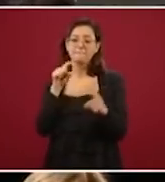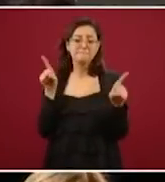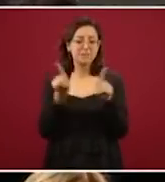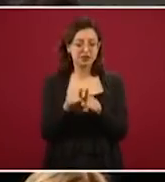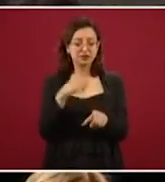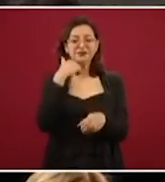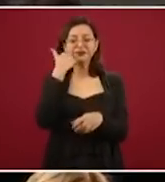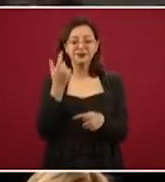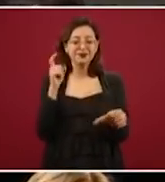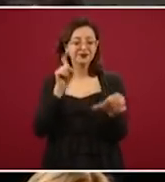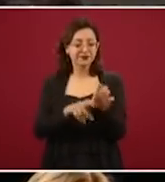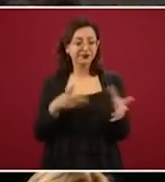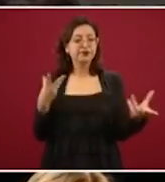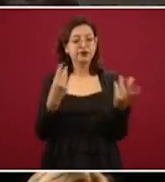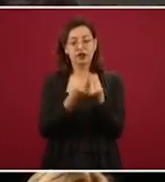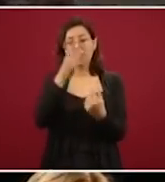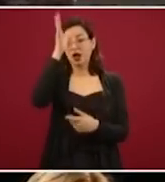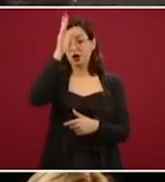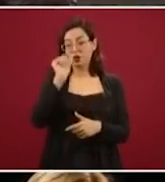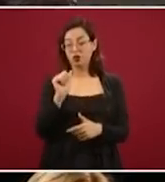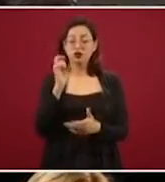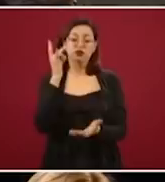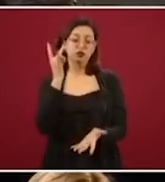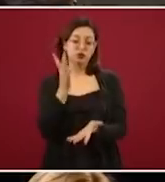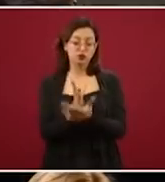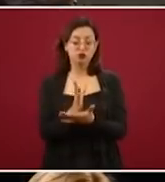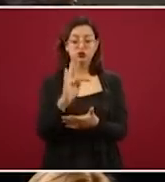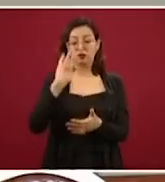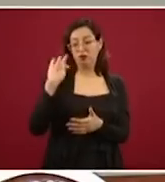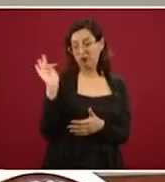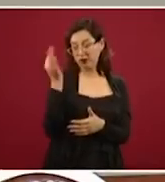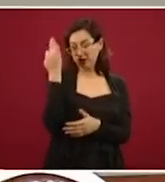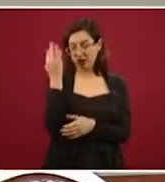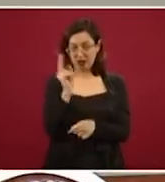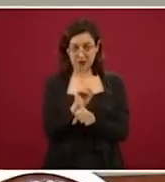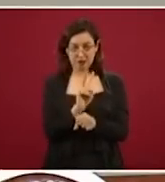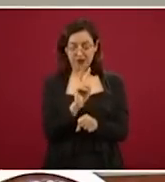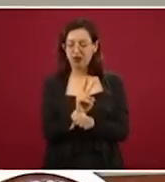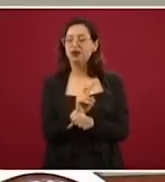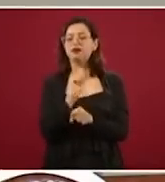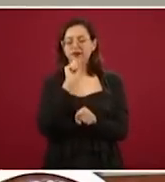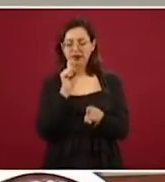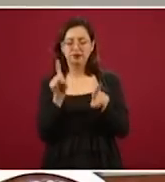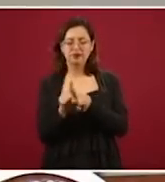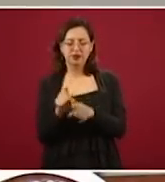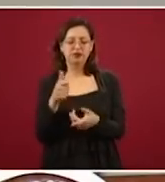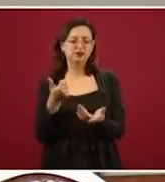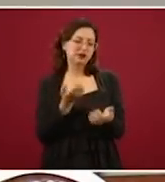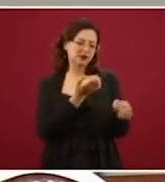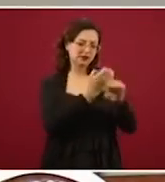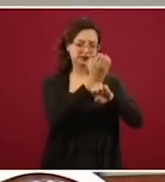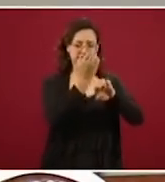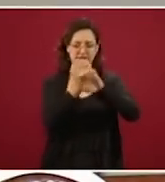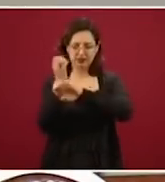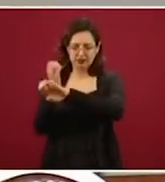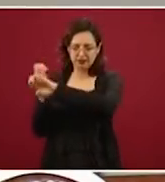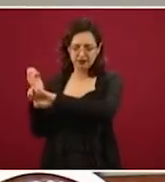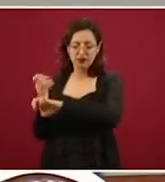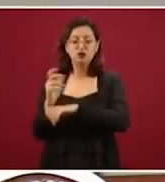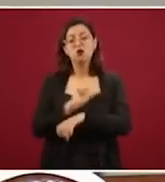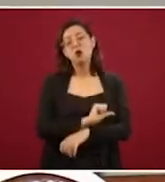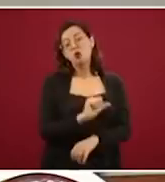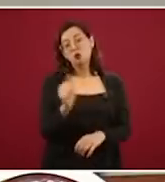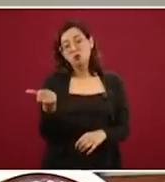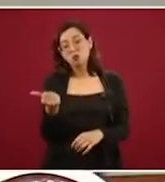para generar los beneficios no solo para las inspecciones federales, sino también para las inspecciones de mejor nivel. Y una de las ideas básicas también es